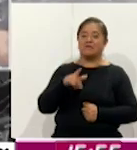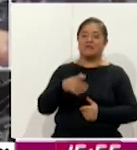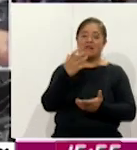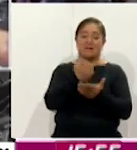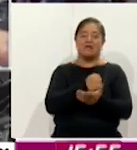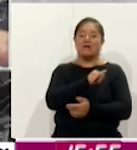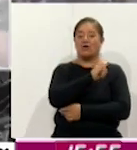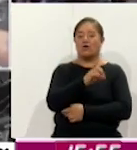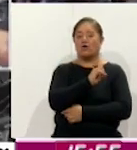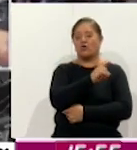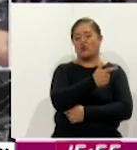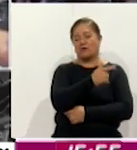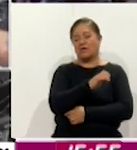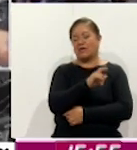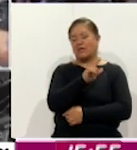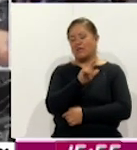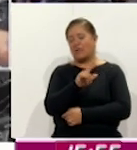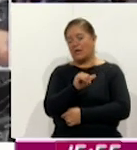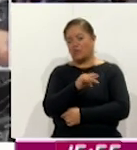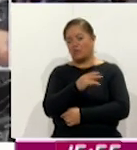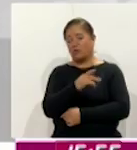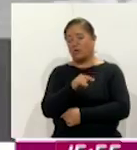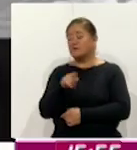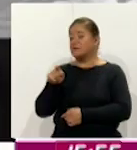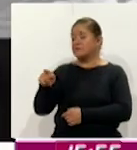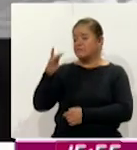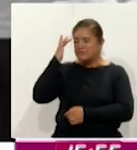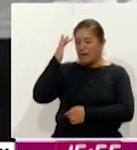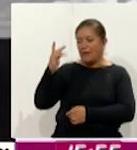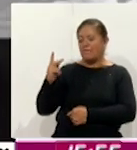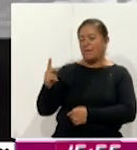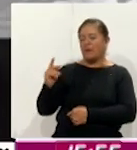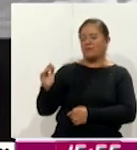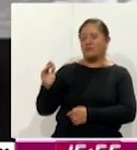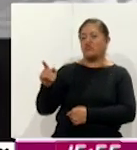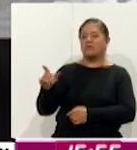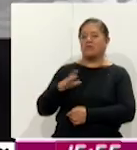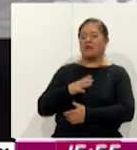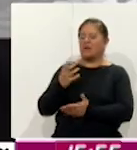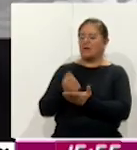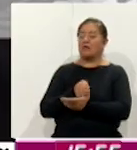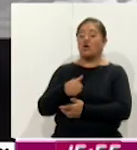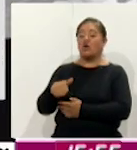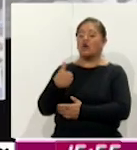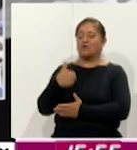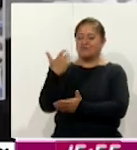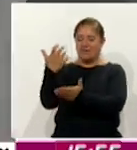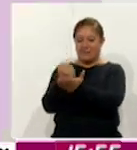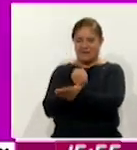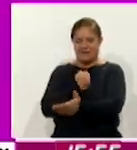ante Jorge Lagunas. Con ello, el sanpablense mantiene racha invicta ya con 11 victorias.